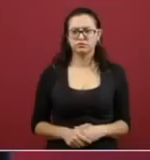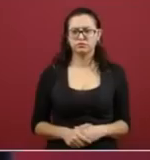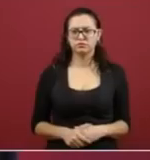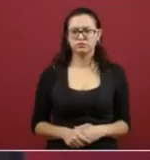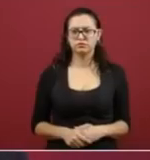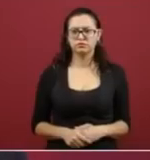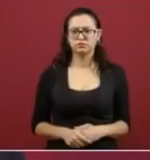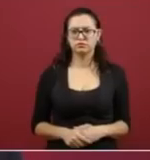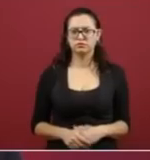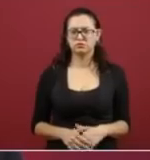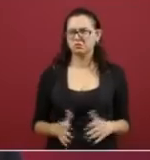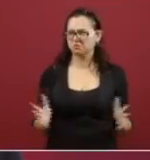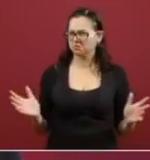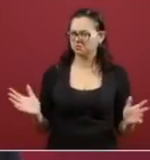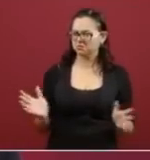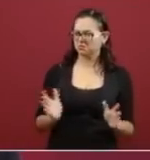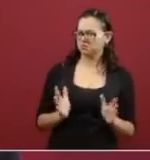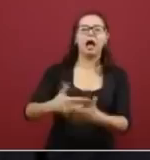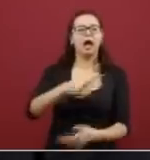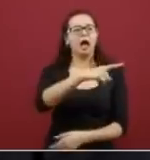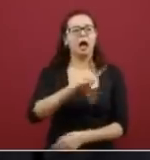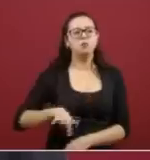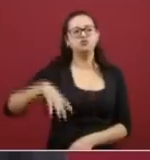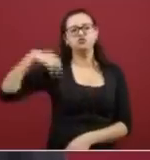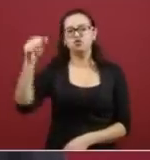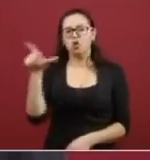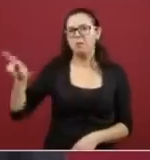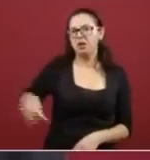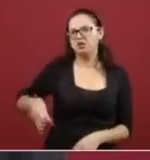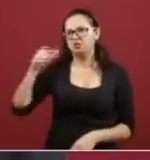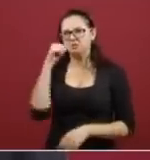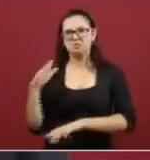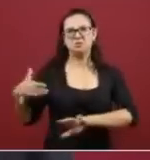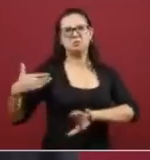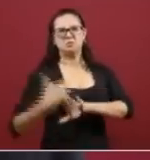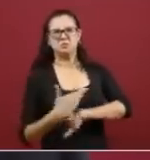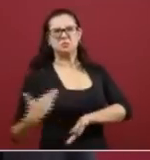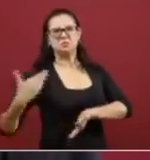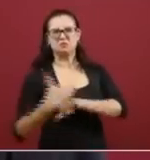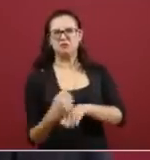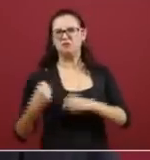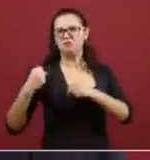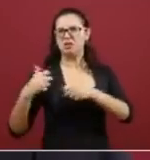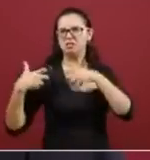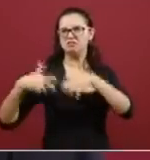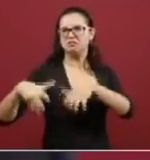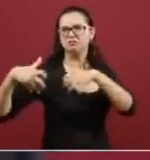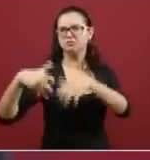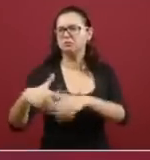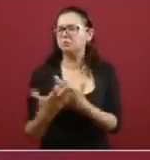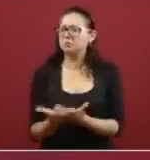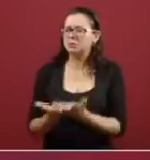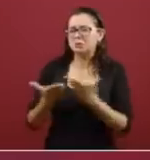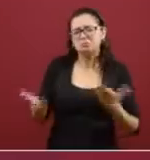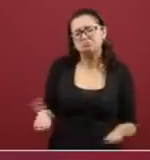legisladores evitar la confrontación y garantizar la paz. Yo voy a recomendarle